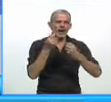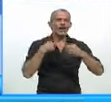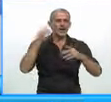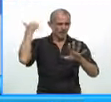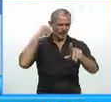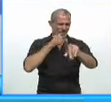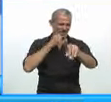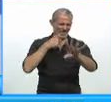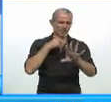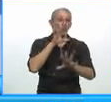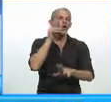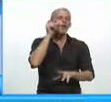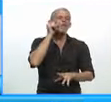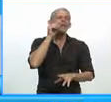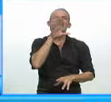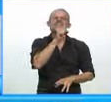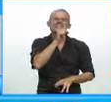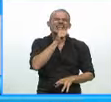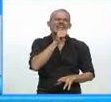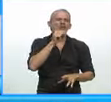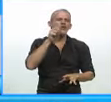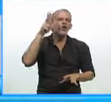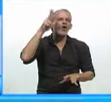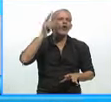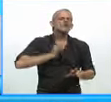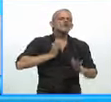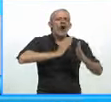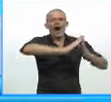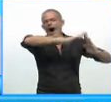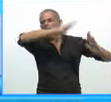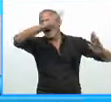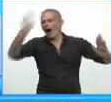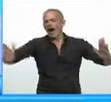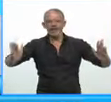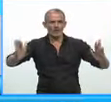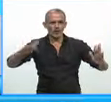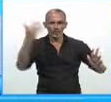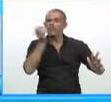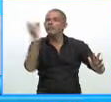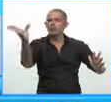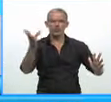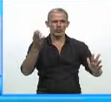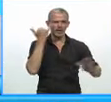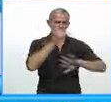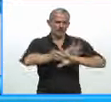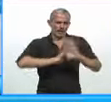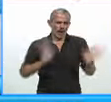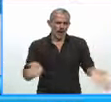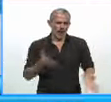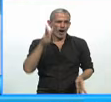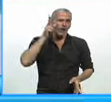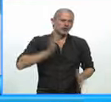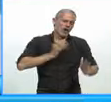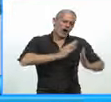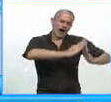conté secretos 7, 8, 9 años después. Graves. Ah. Ya está. Es que